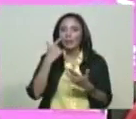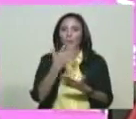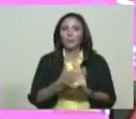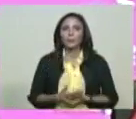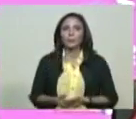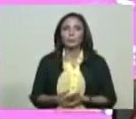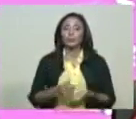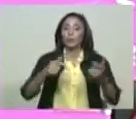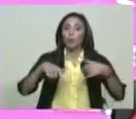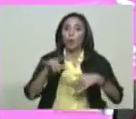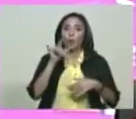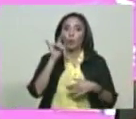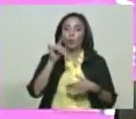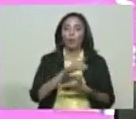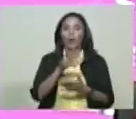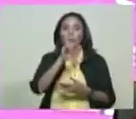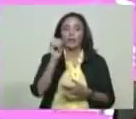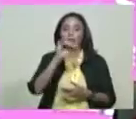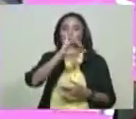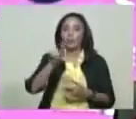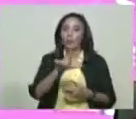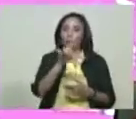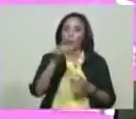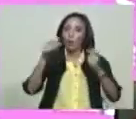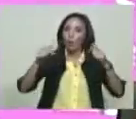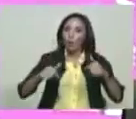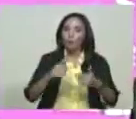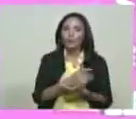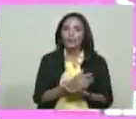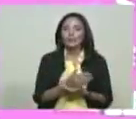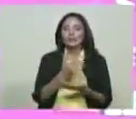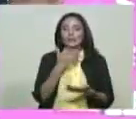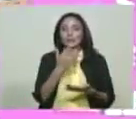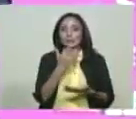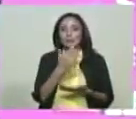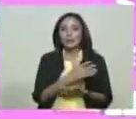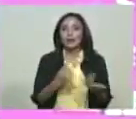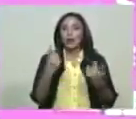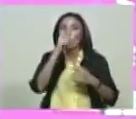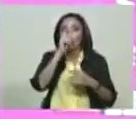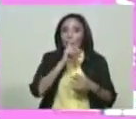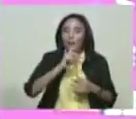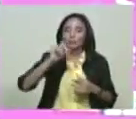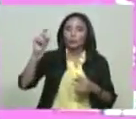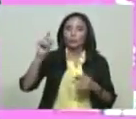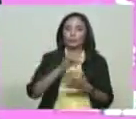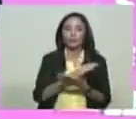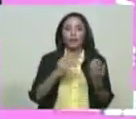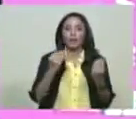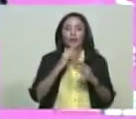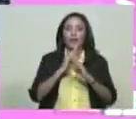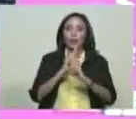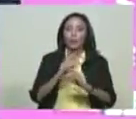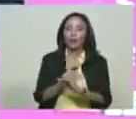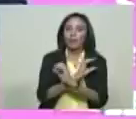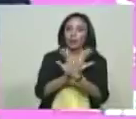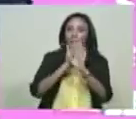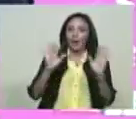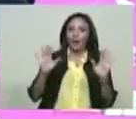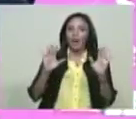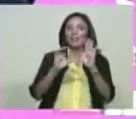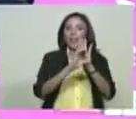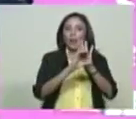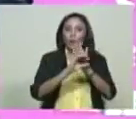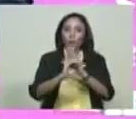este lunes 30 de julio casi exactamente a un año de conocer los resultados de esa maravillosa